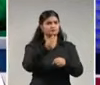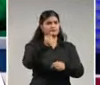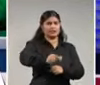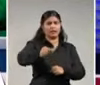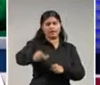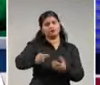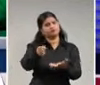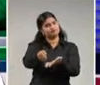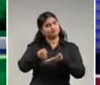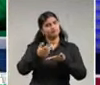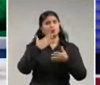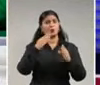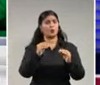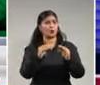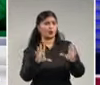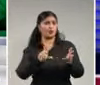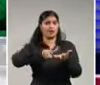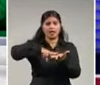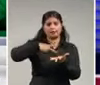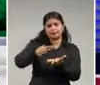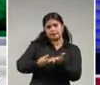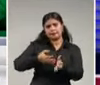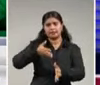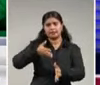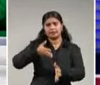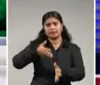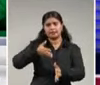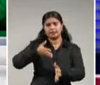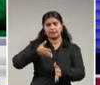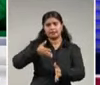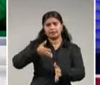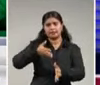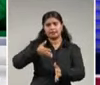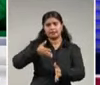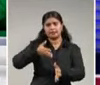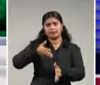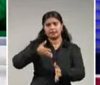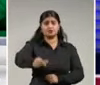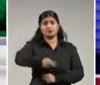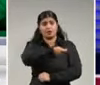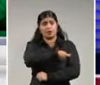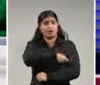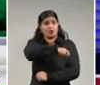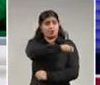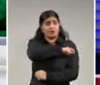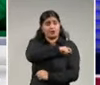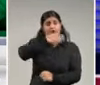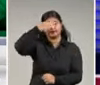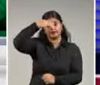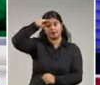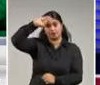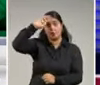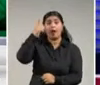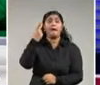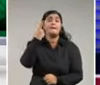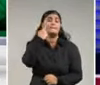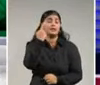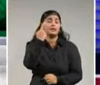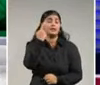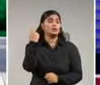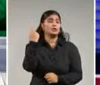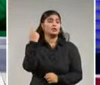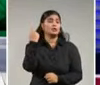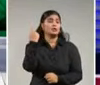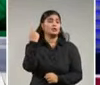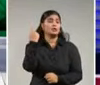la intérprete de lengua de señas y sobre todo todas las personas que escuchan la información semanalmente, cuando la damos los